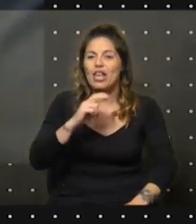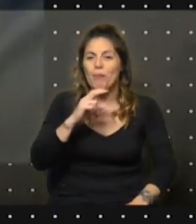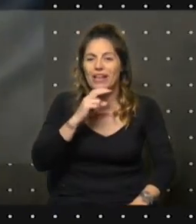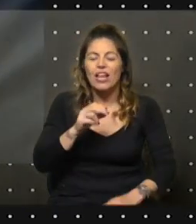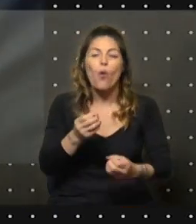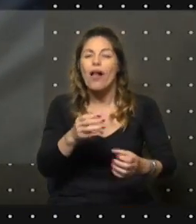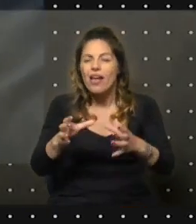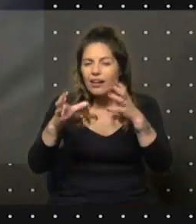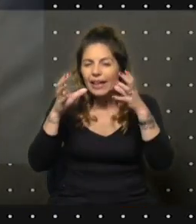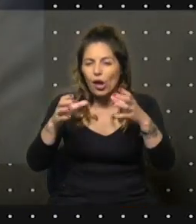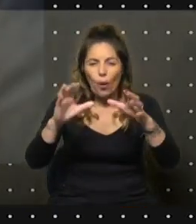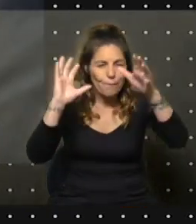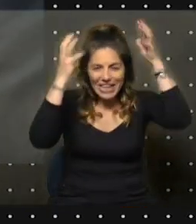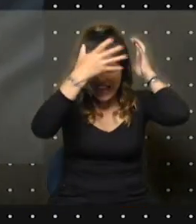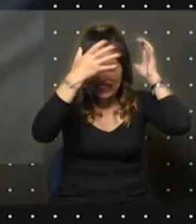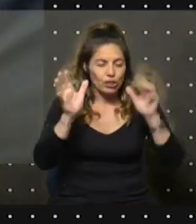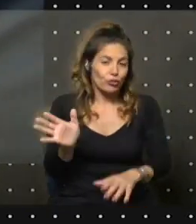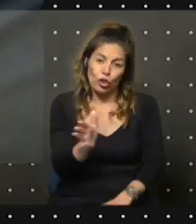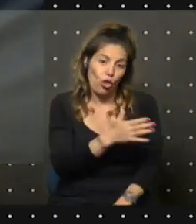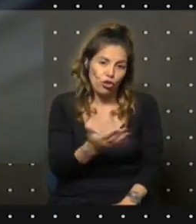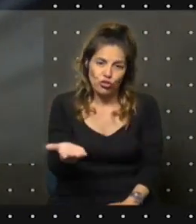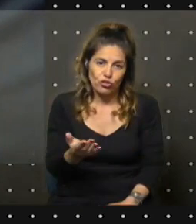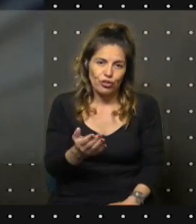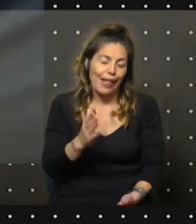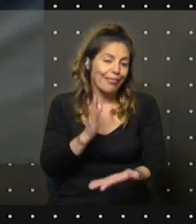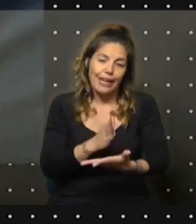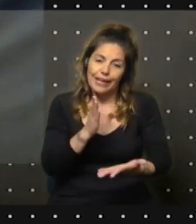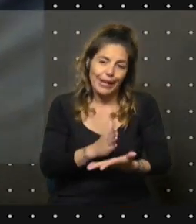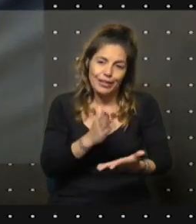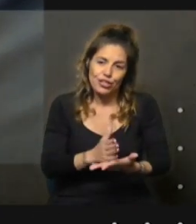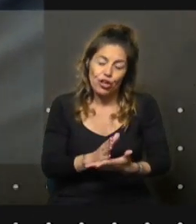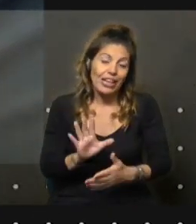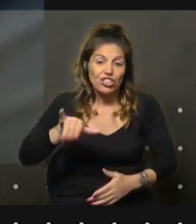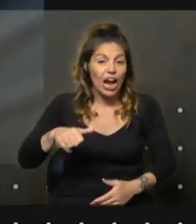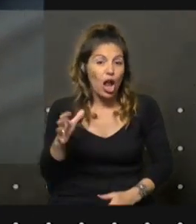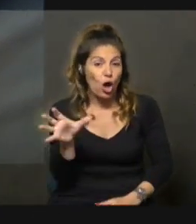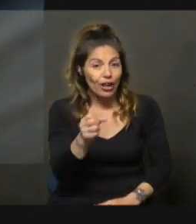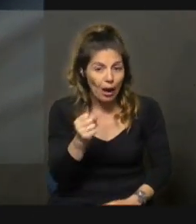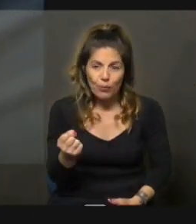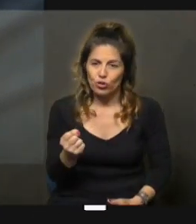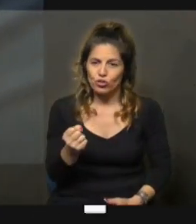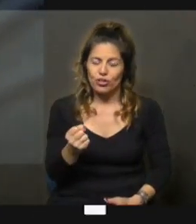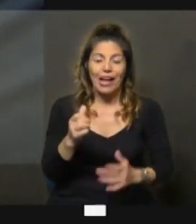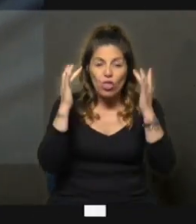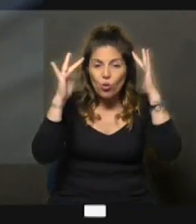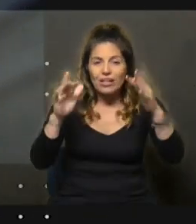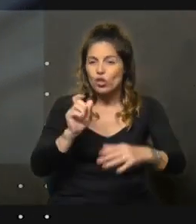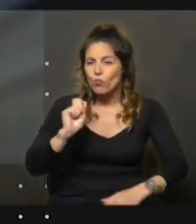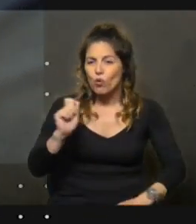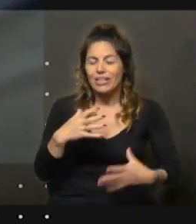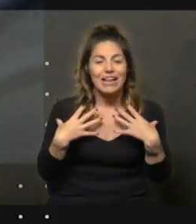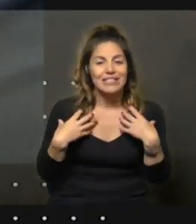riesgo de mi ley todos todos derechos conquistados educación pública